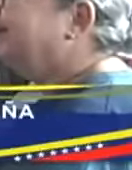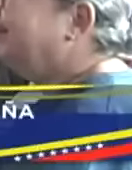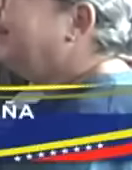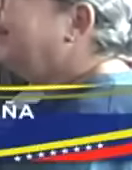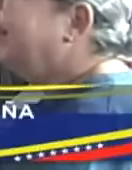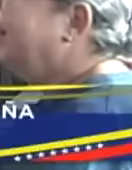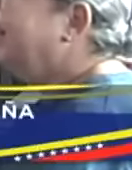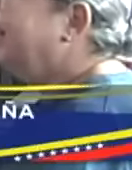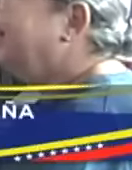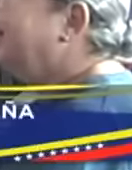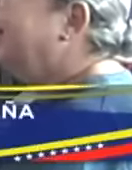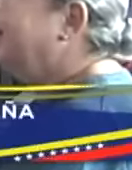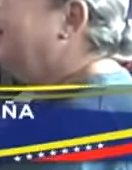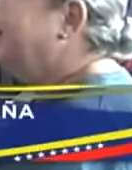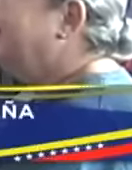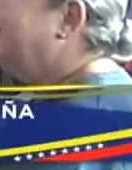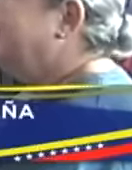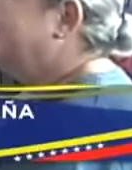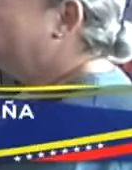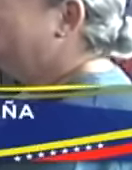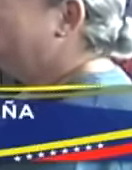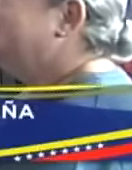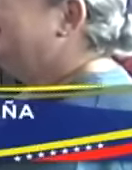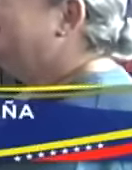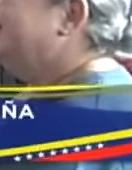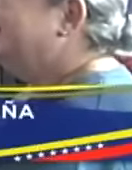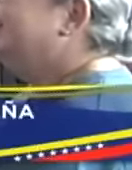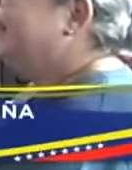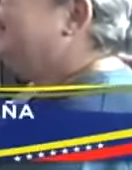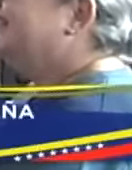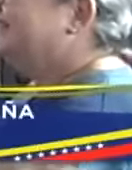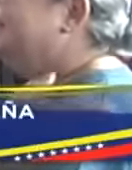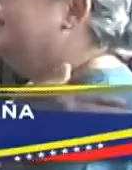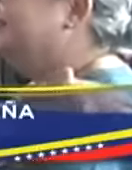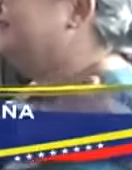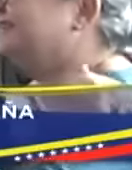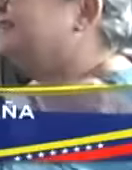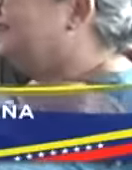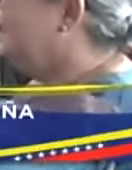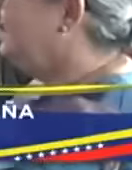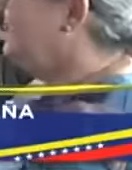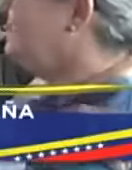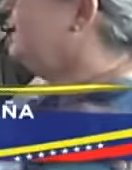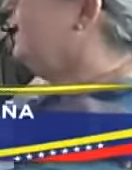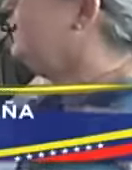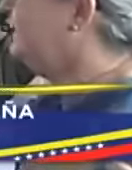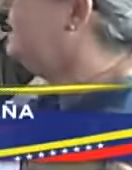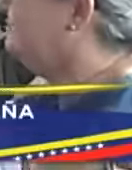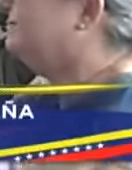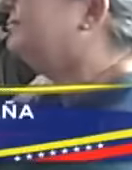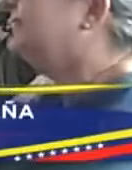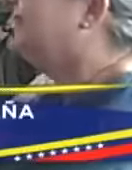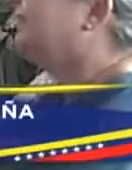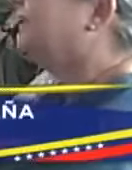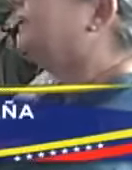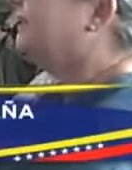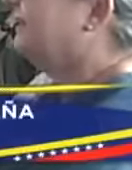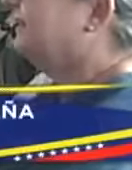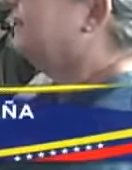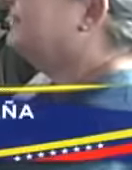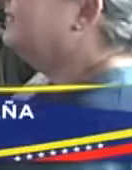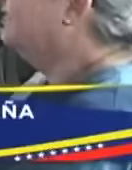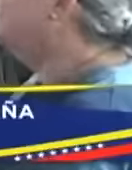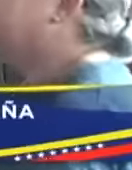en este espacio. El 2024 es el año de ascenso de la expresión de la nueva mayoría popular revolucionaria, por lo que destacó